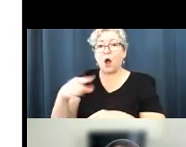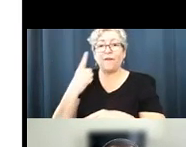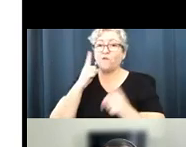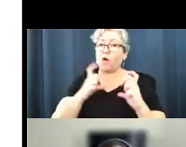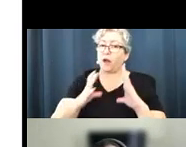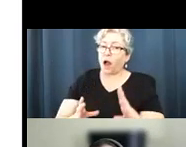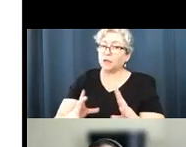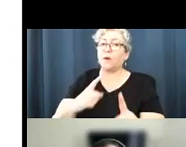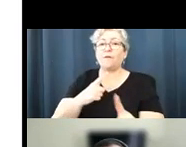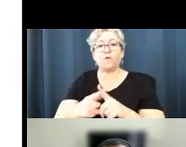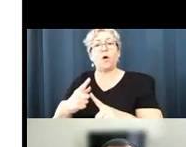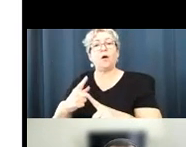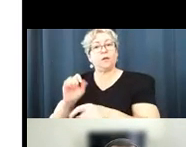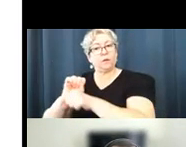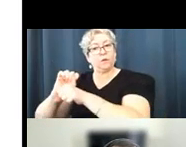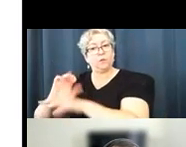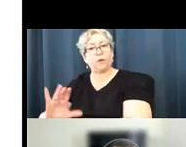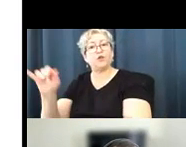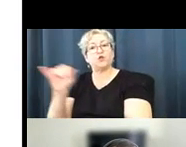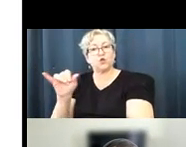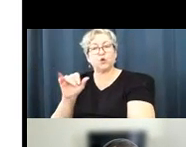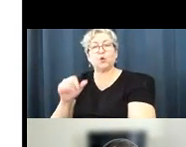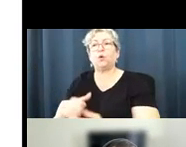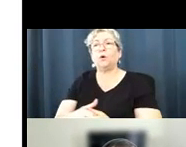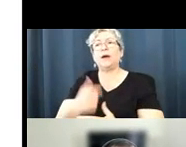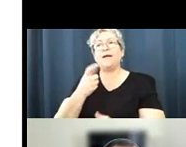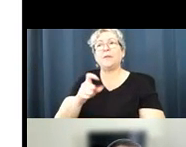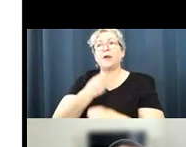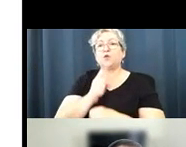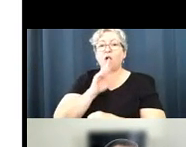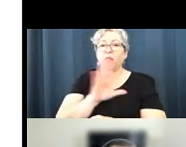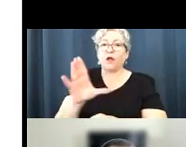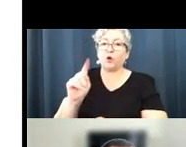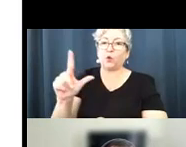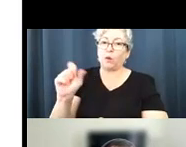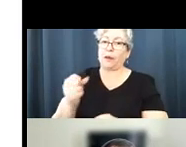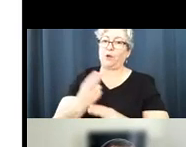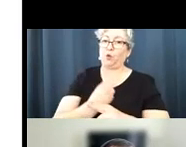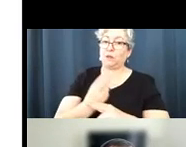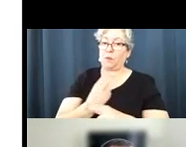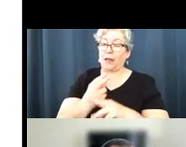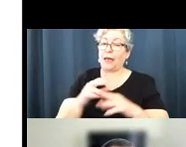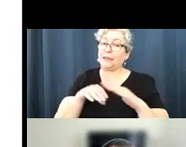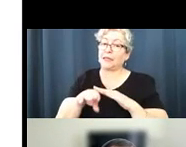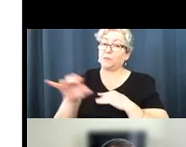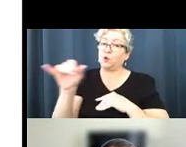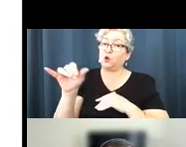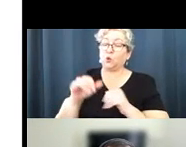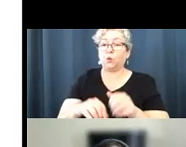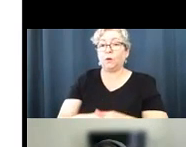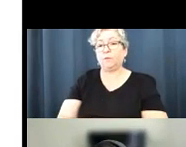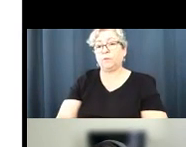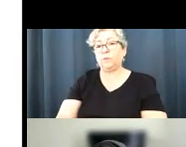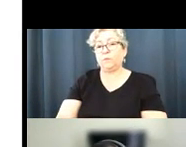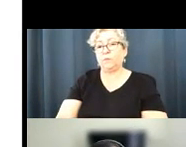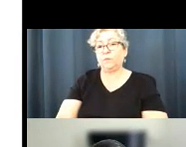No solamente para sus clientes, también para sus empleados. Tenemos que asegurarnos que sus